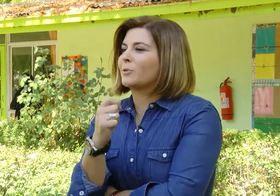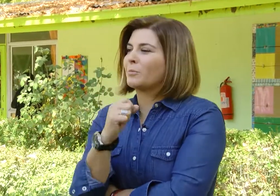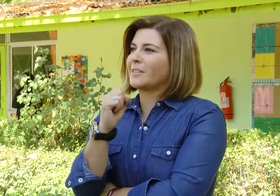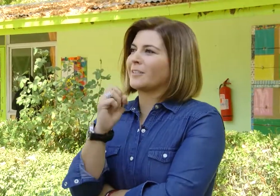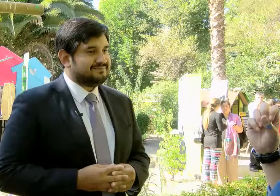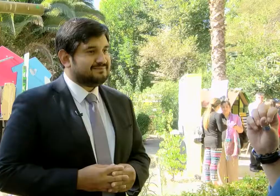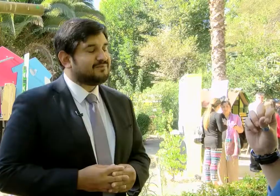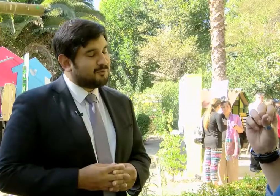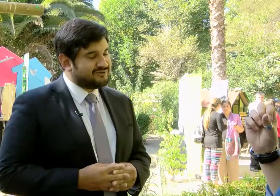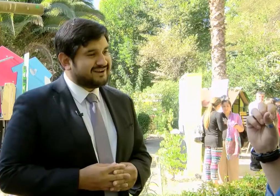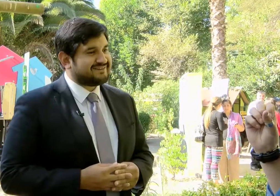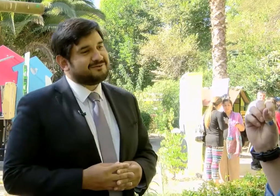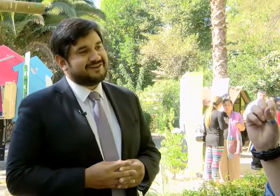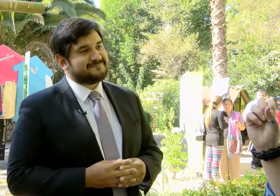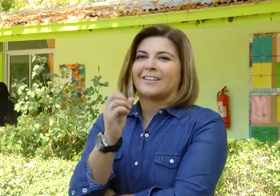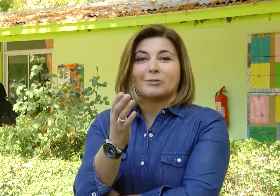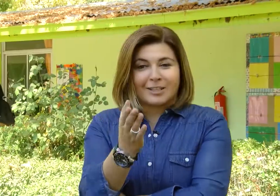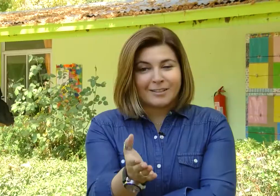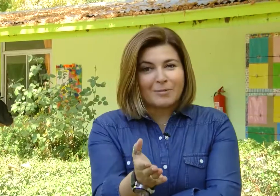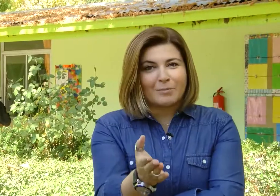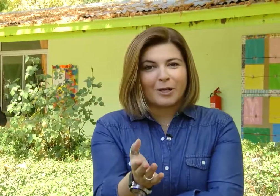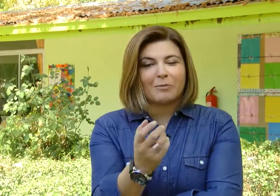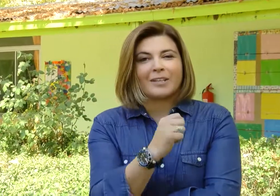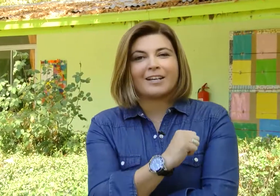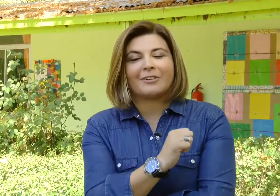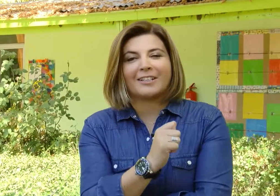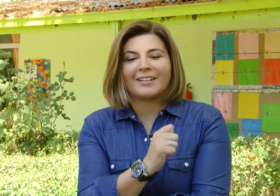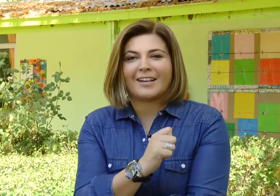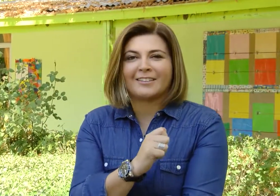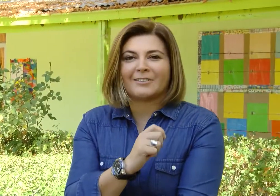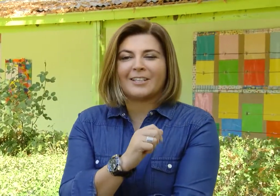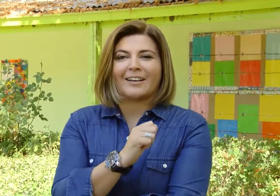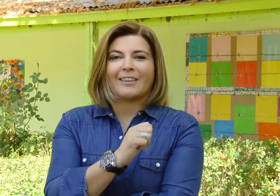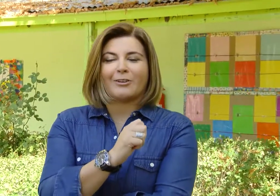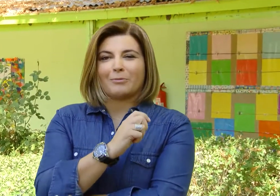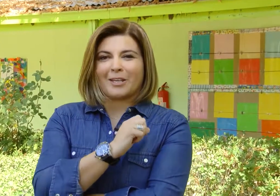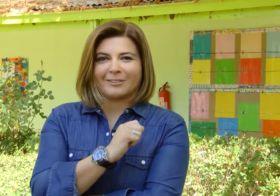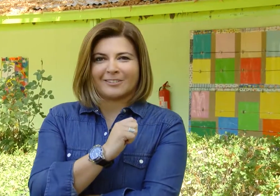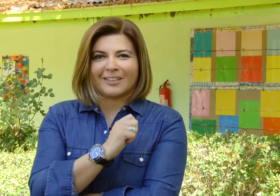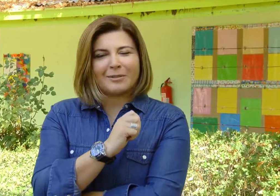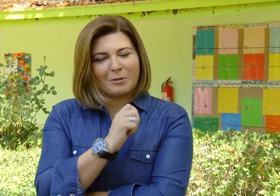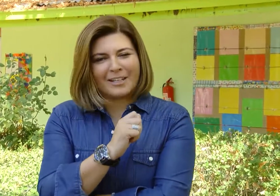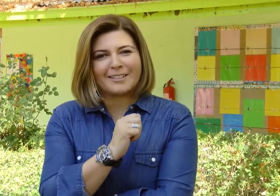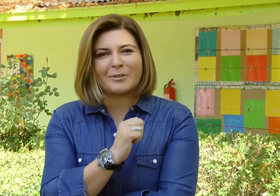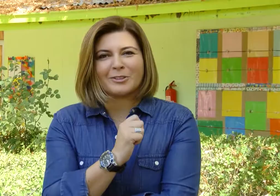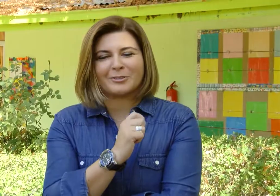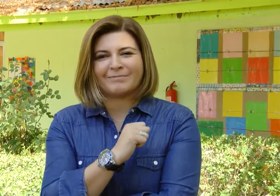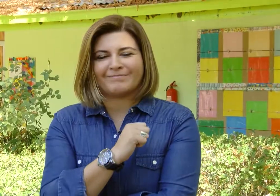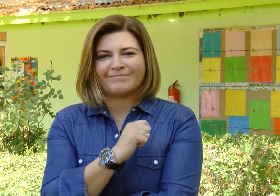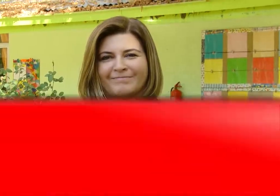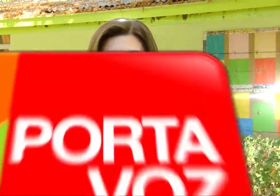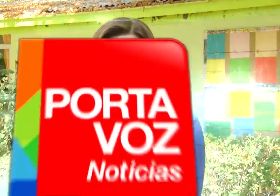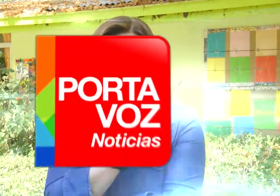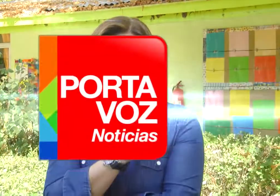muchísimas gracias por conversar con nosotros. Muchas gracias a usted. Y a ustedes también por acompañarnos en esta entrevista de los domingos. Que esté muy bien. Hasta